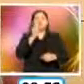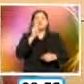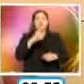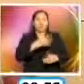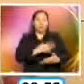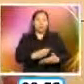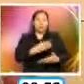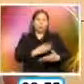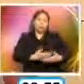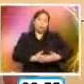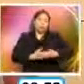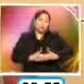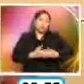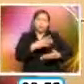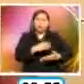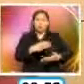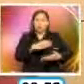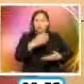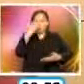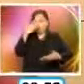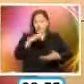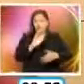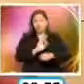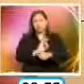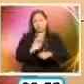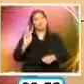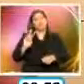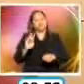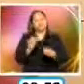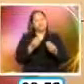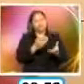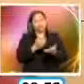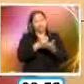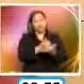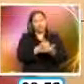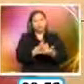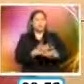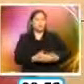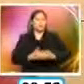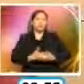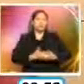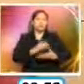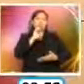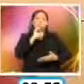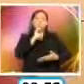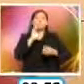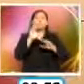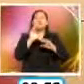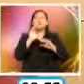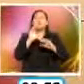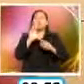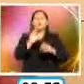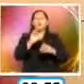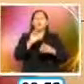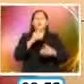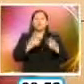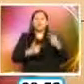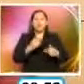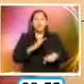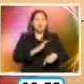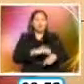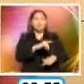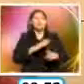materna. Sí. Sabemos todas las ventajas que hoy nos ofrece ese primer encuentro con la leche de mamá. Nos hace más